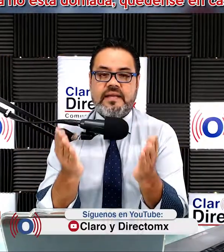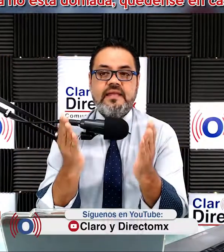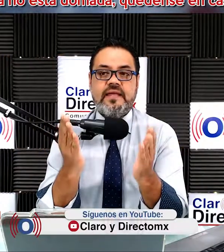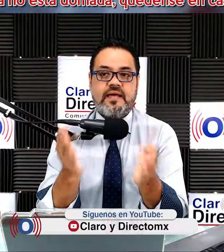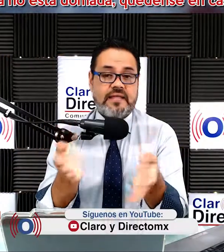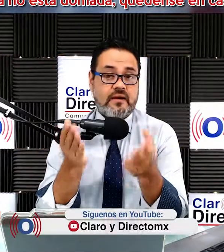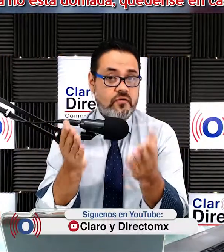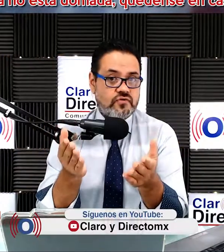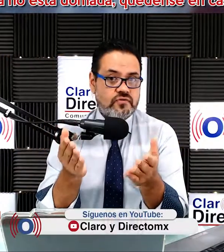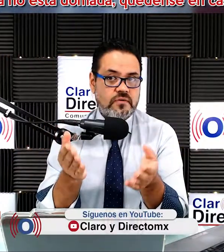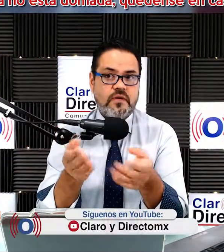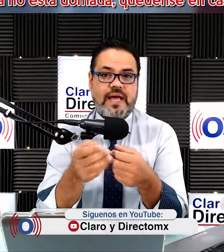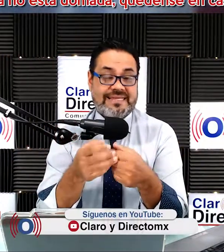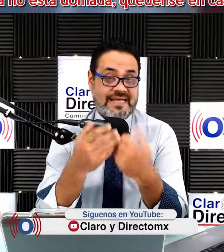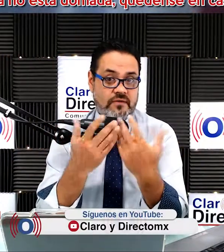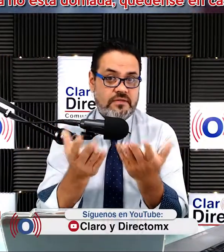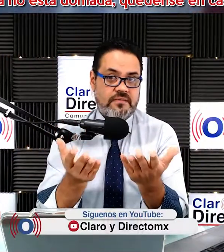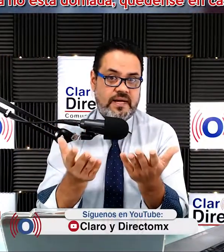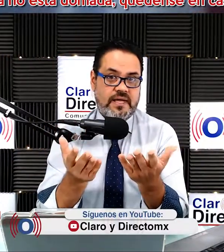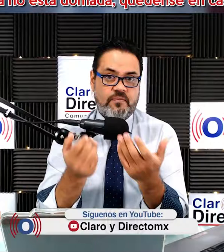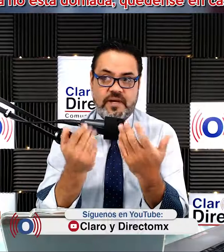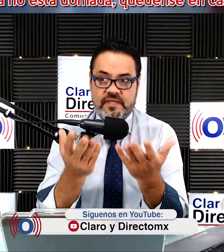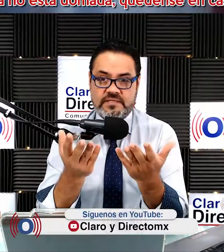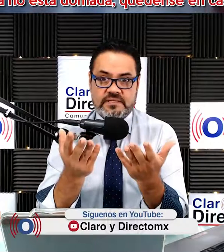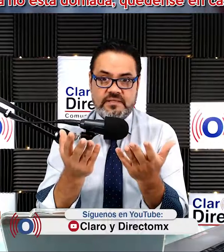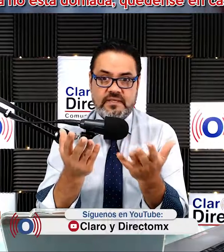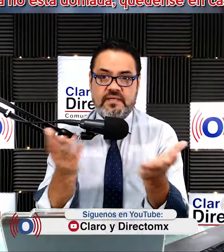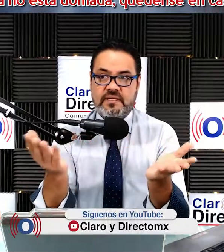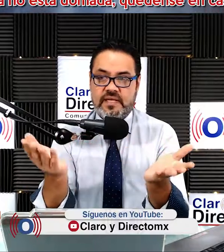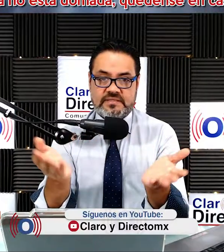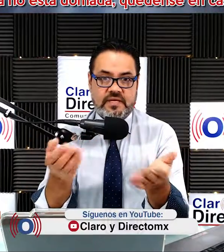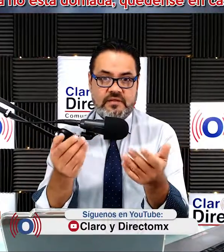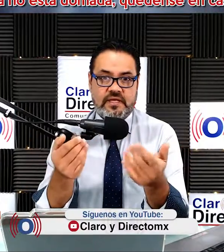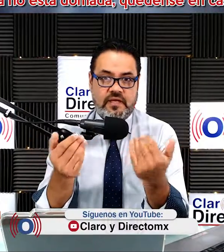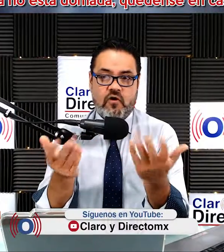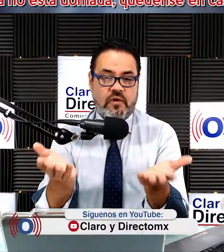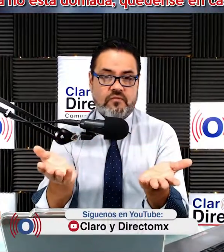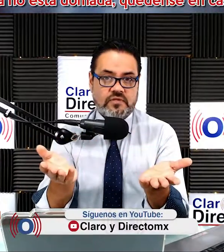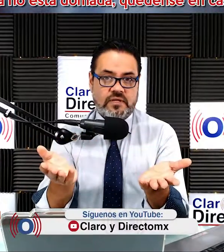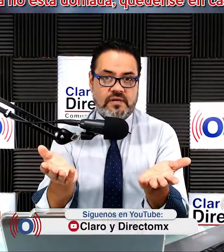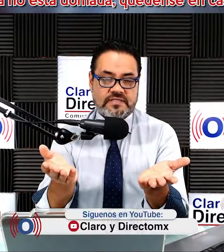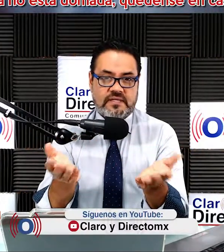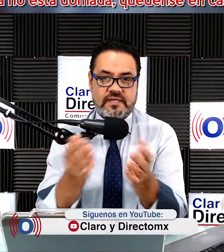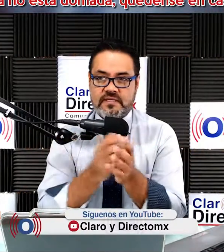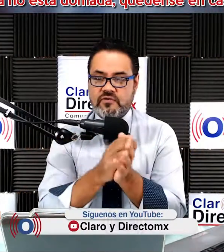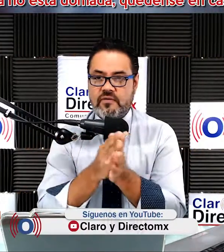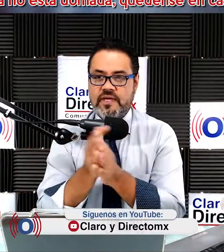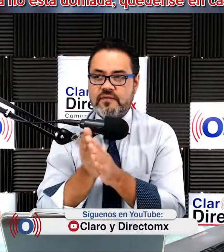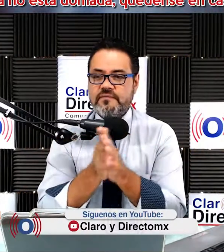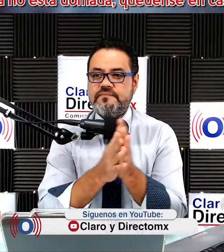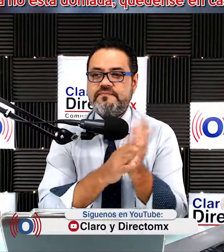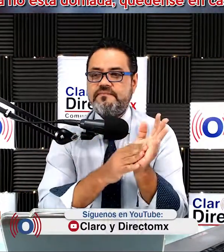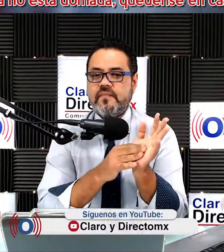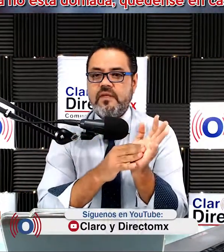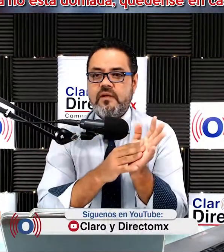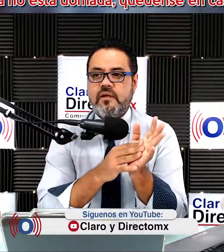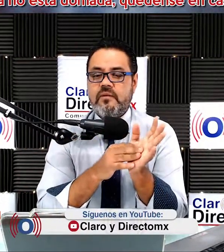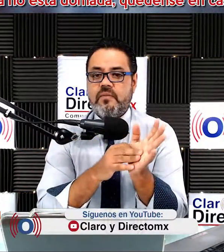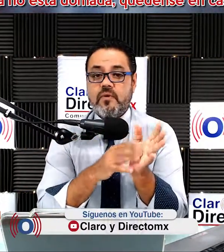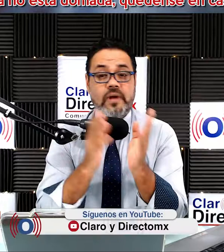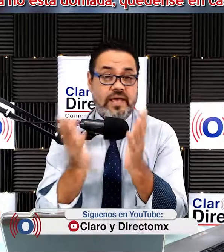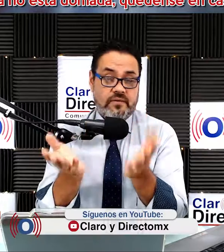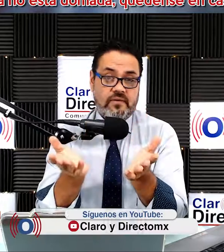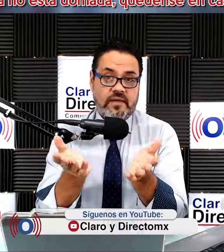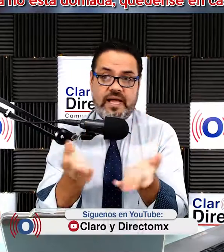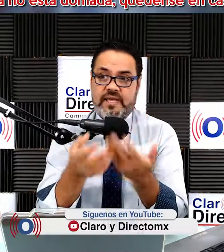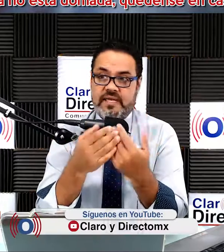dar línea, dar luz hacia dónde va el país y hacia cómo ha funcionado la estrategia de su gobierno.